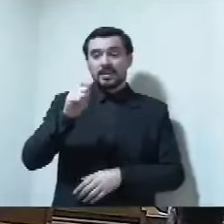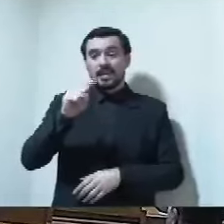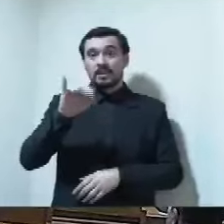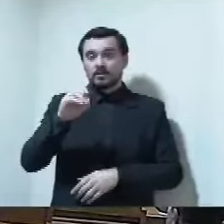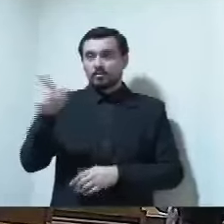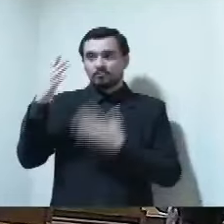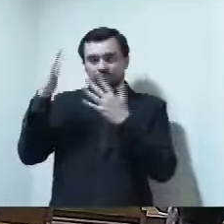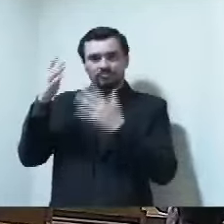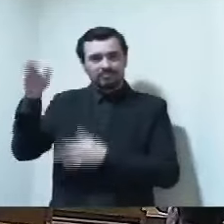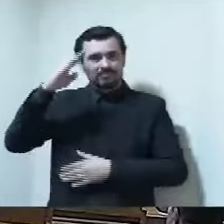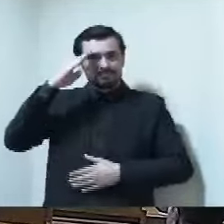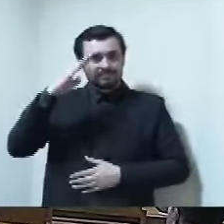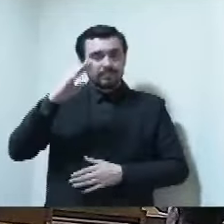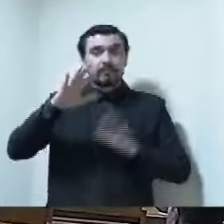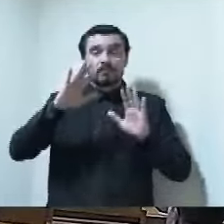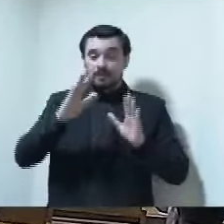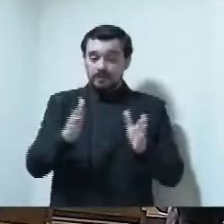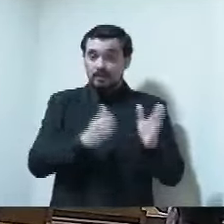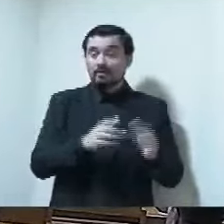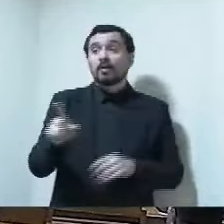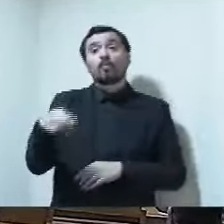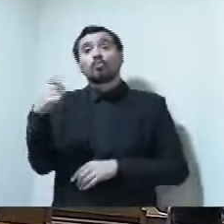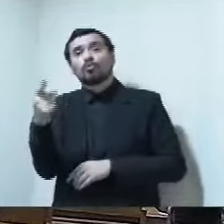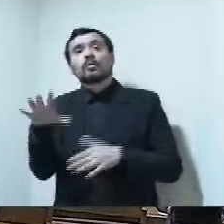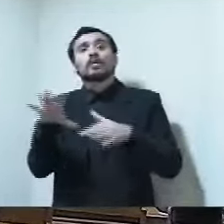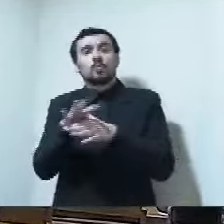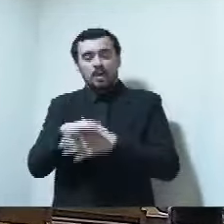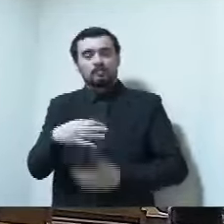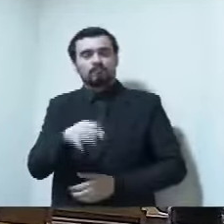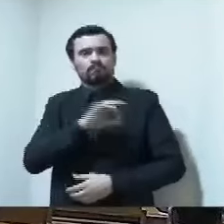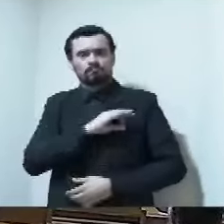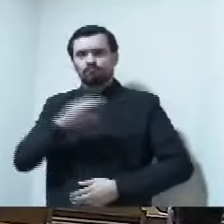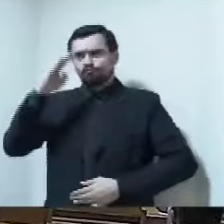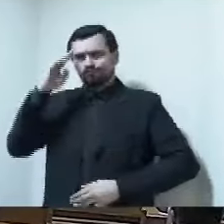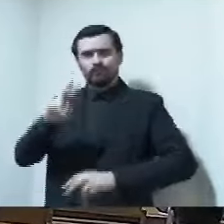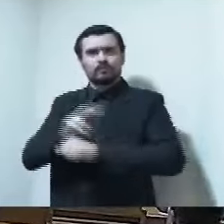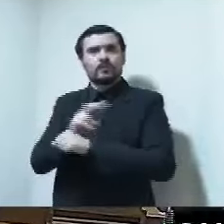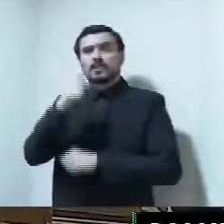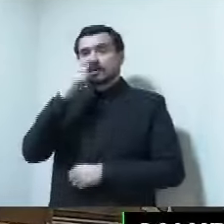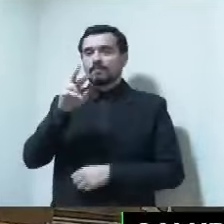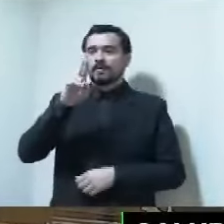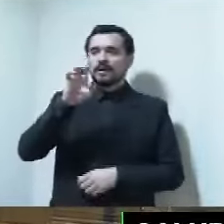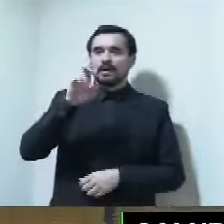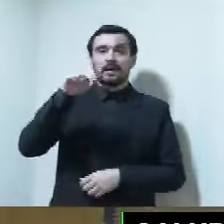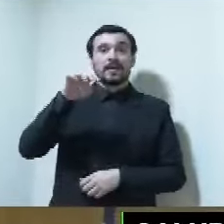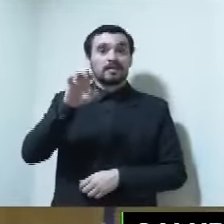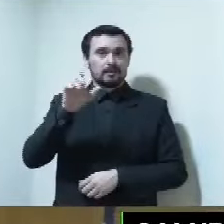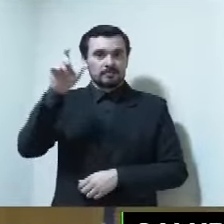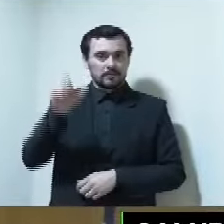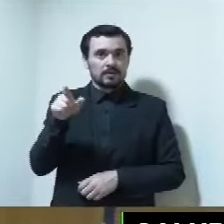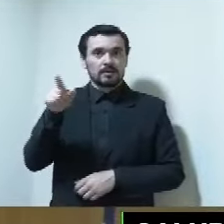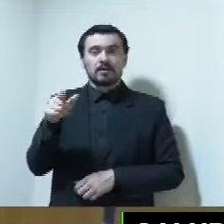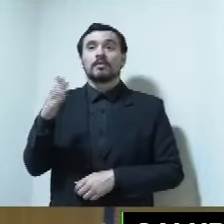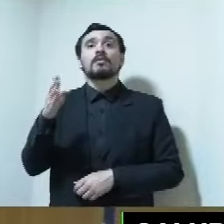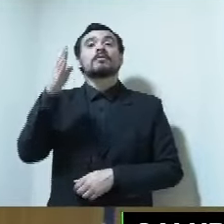sentido homenaje a nuestros héroes de blanco en la persona de René Lovera. René hace un gran trabajo como vacunador en el Gran